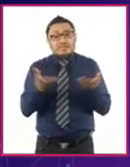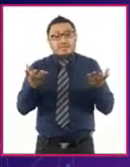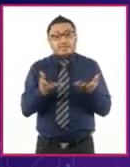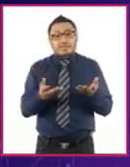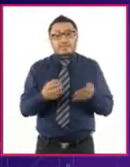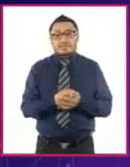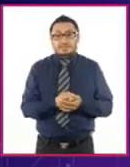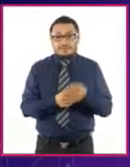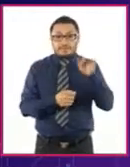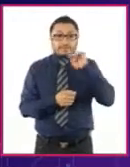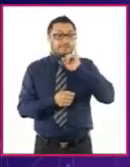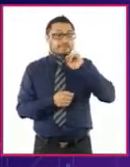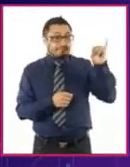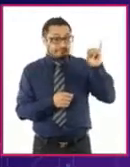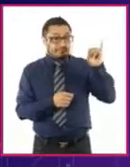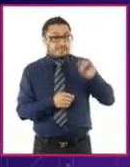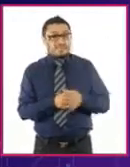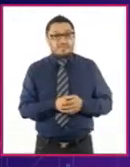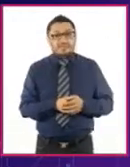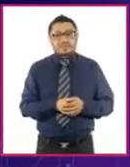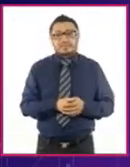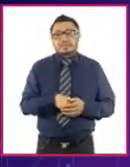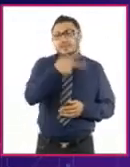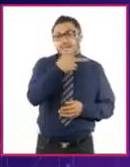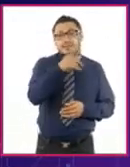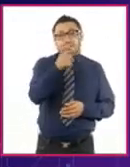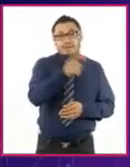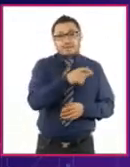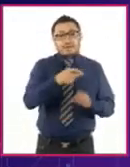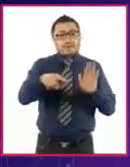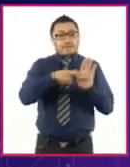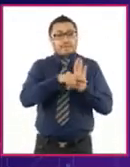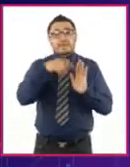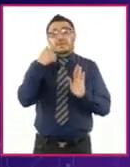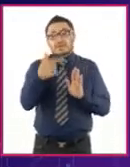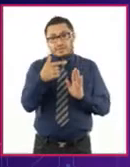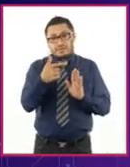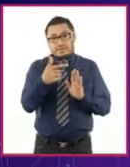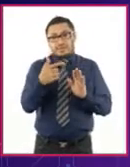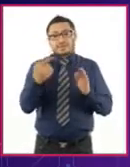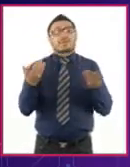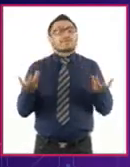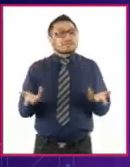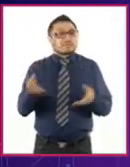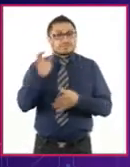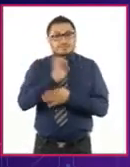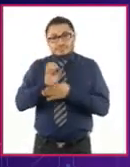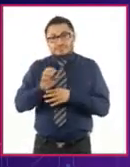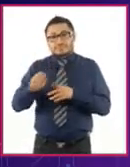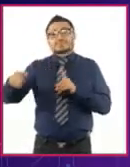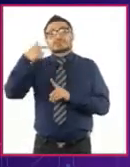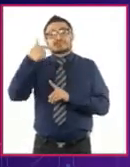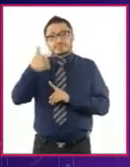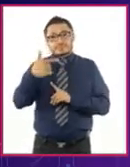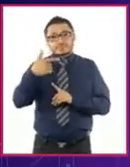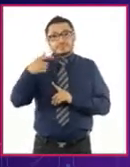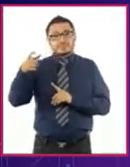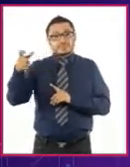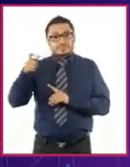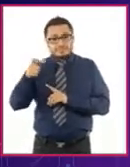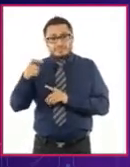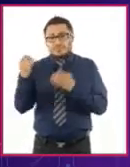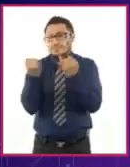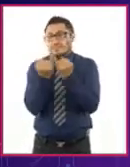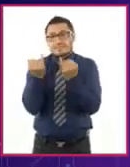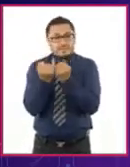lado izquierdo, como a 13x se le resta 7, entonces se suma 7 en ambos lados